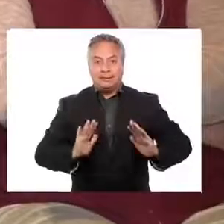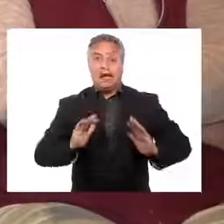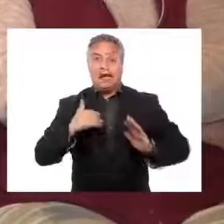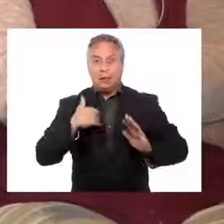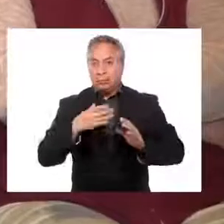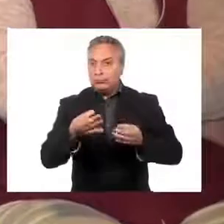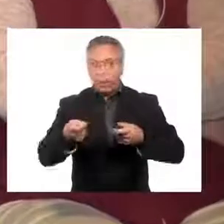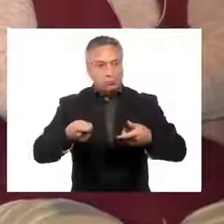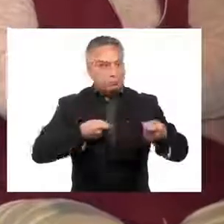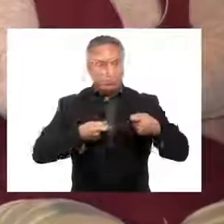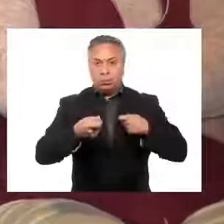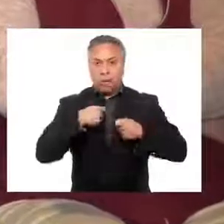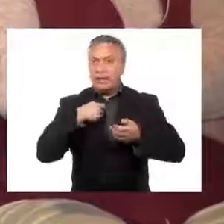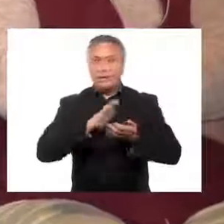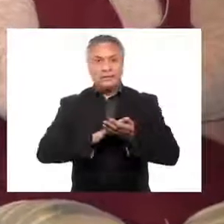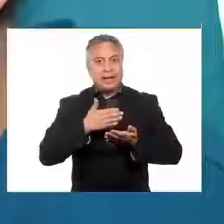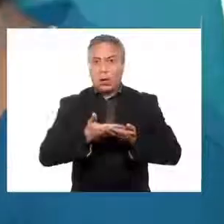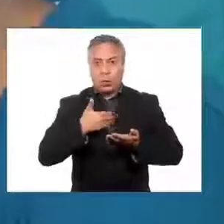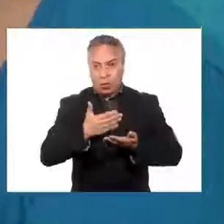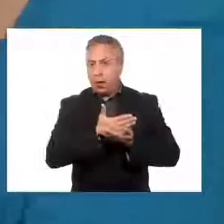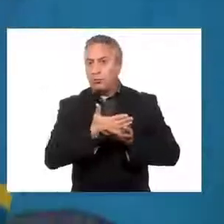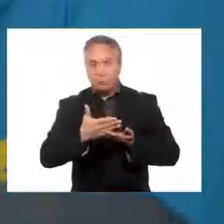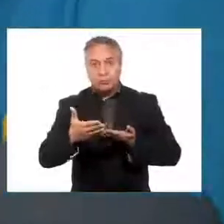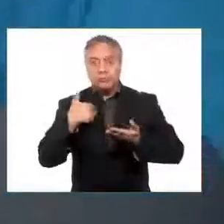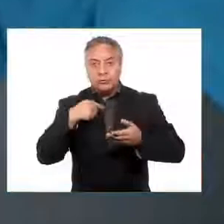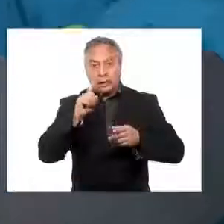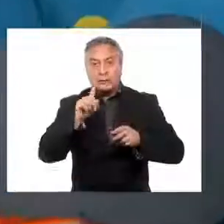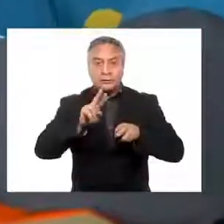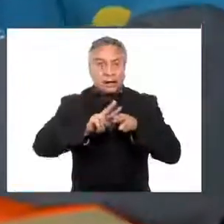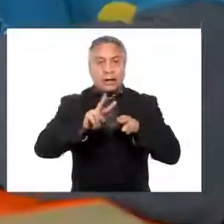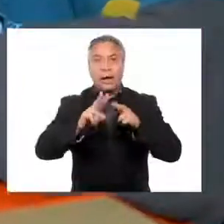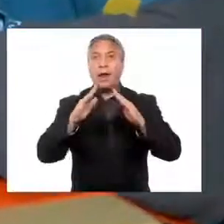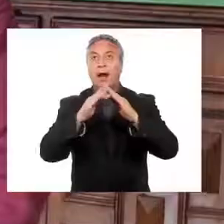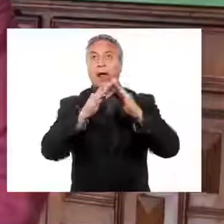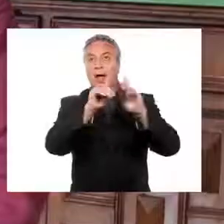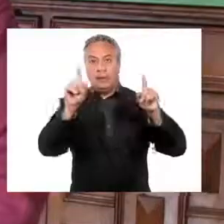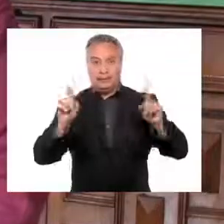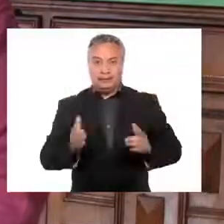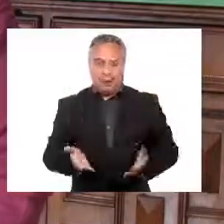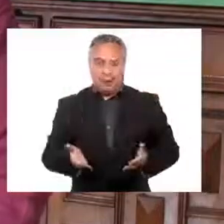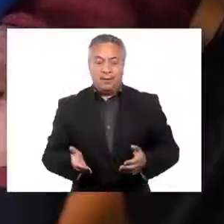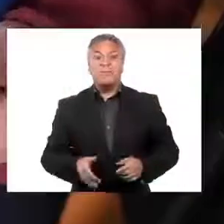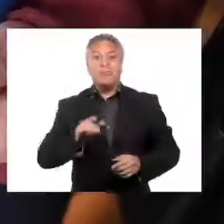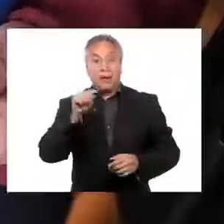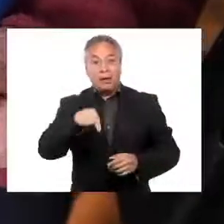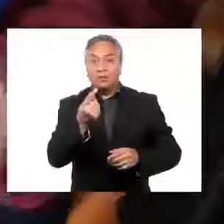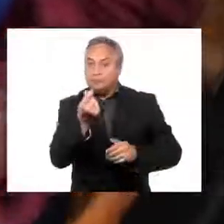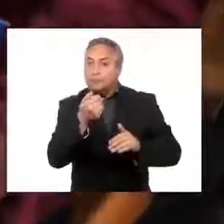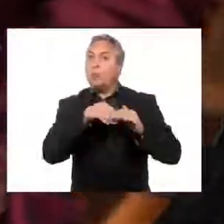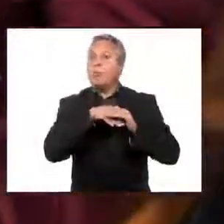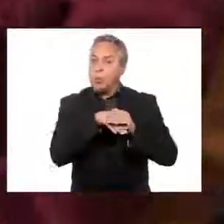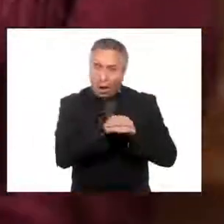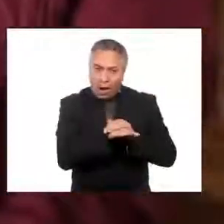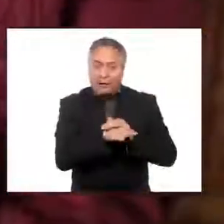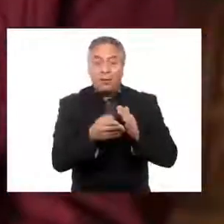invertido súper bien en cuanto a la salud y en hacer quizás algunos arreglos aquí en la casa. La dejamos aguardadita porque no sabemos cómo viene la...